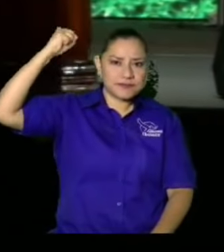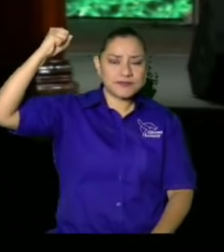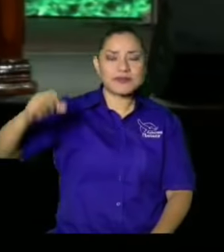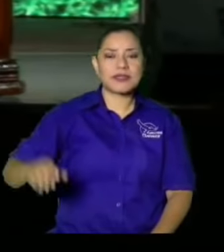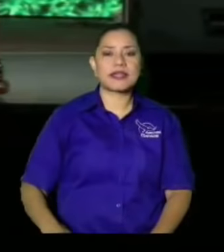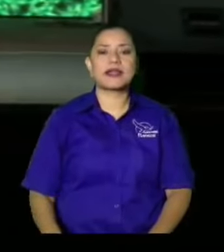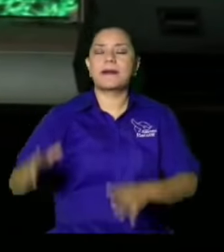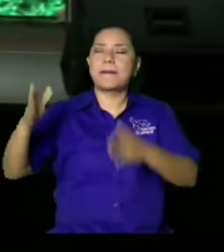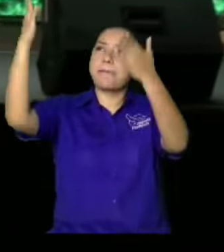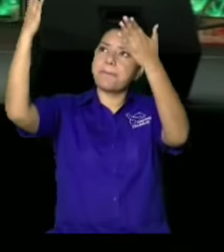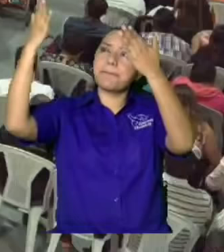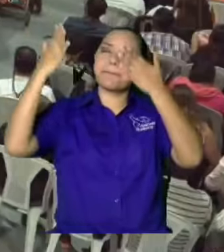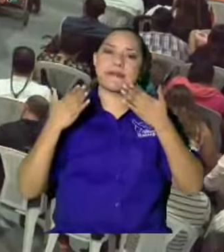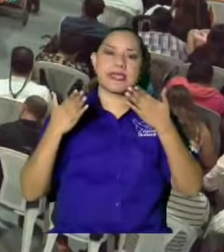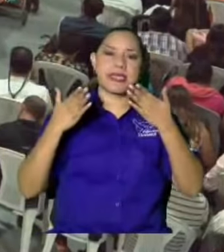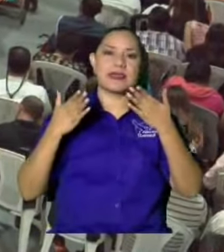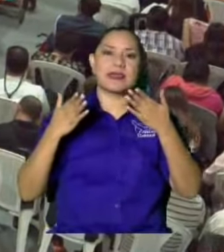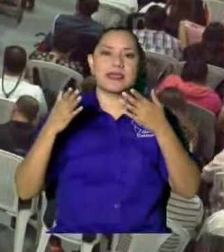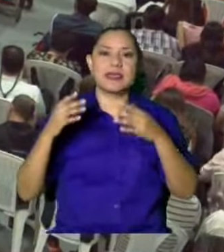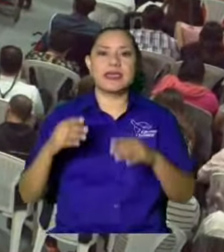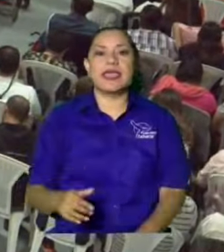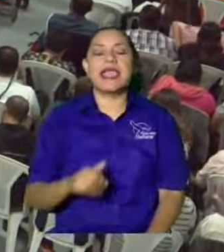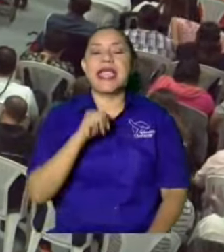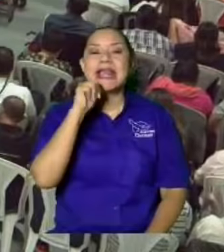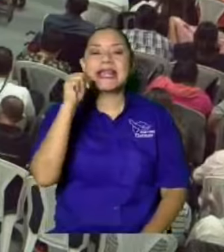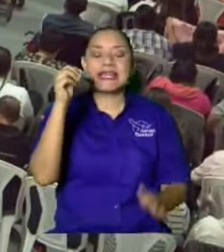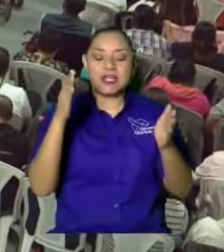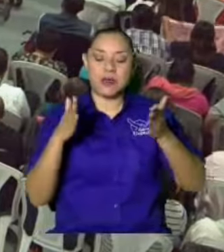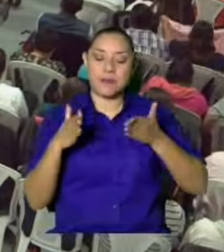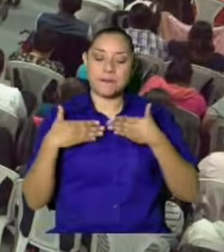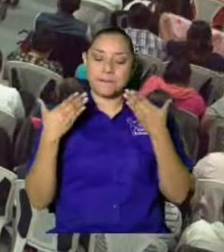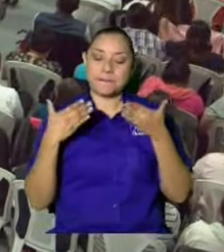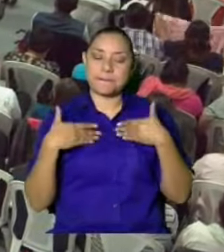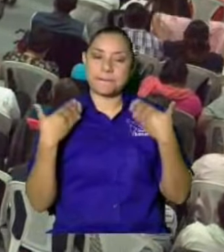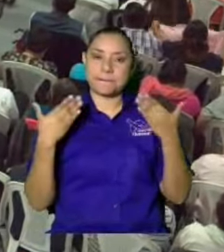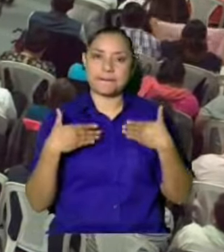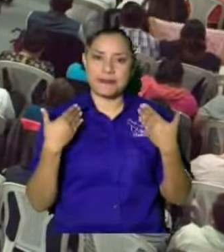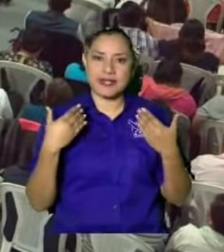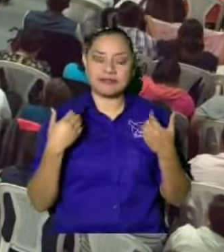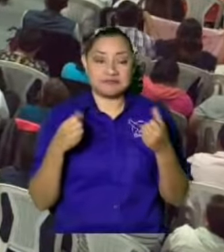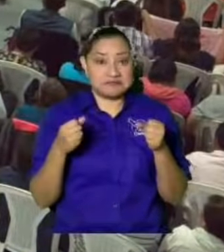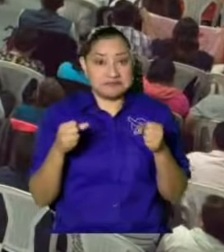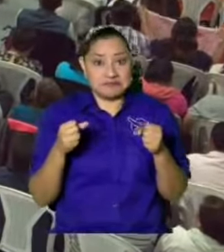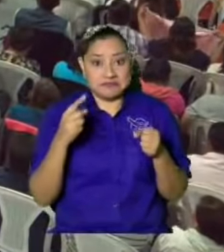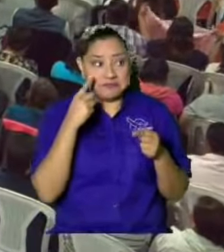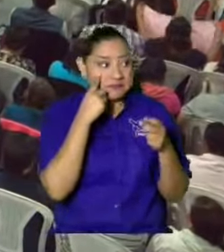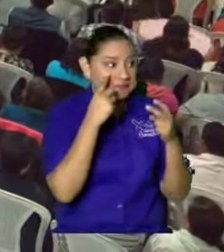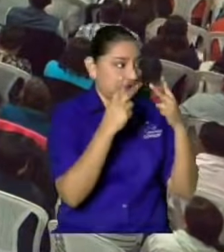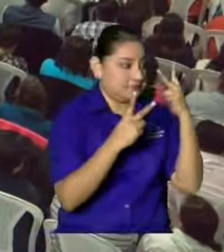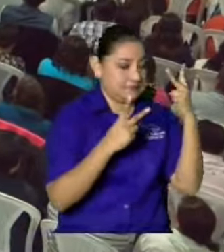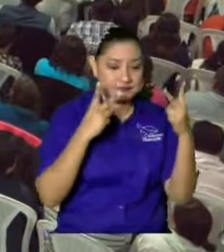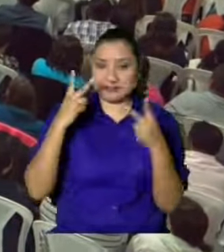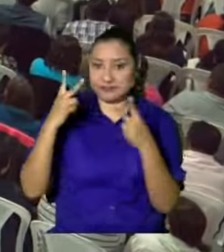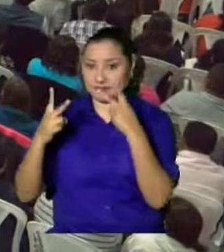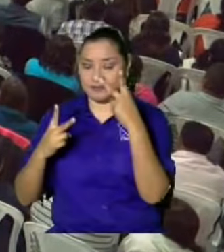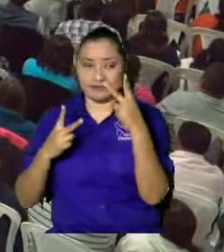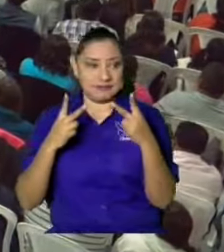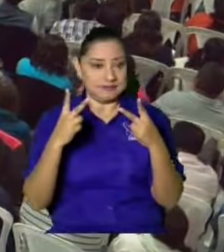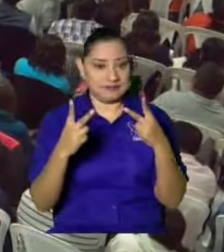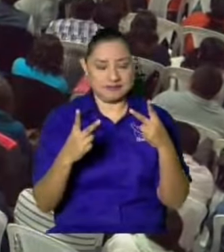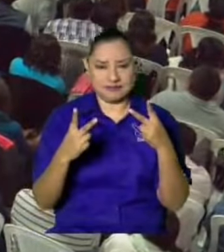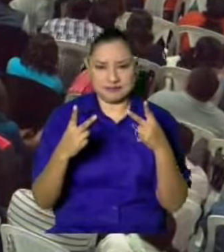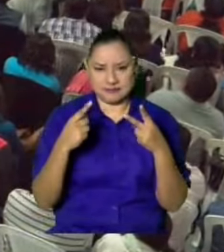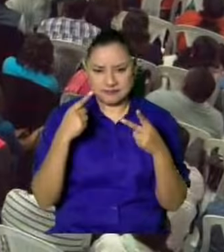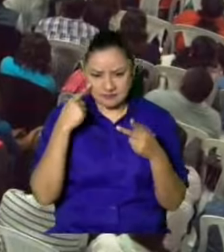victoria, viene la victoria, viene el grito de alegría. Has probado, me has visitado de noche, me has puesto a